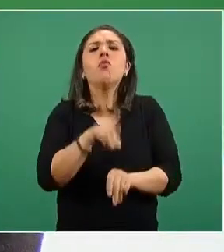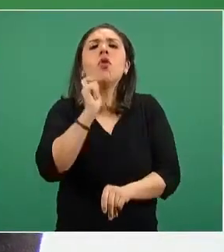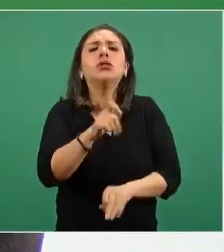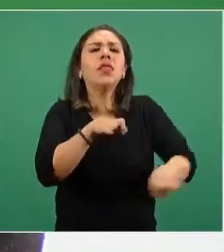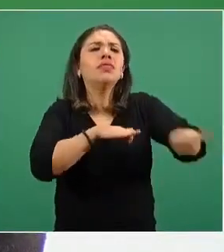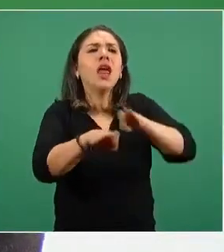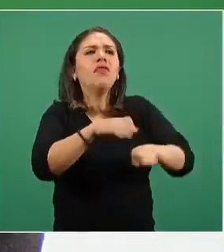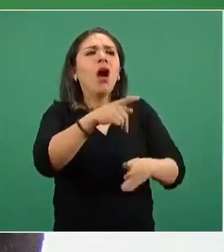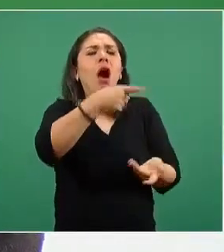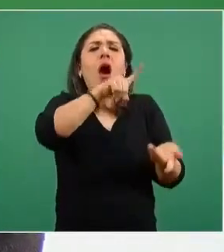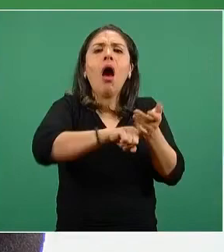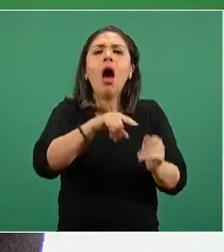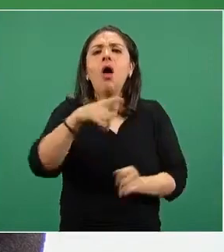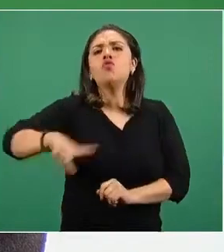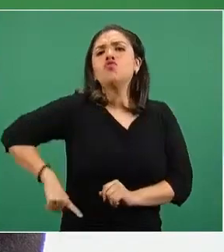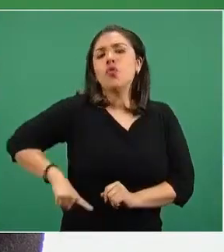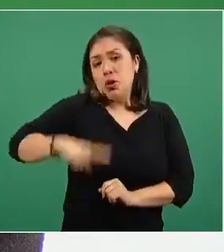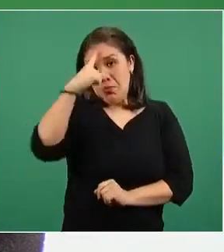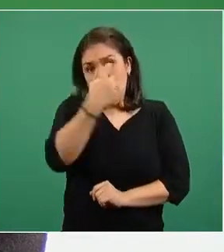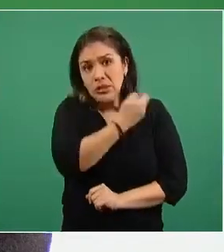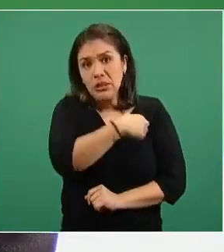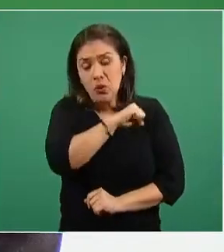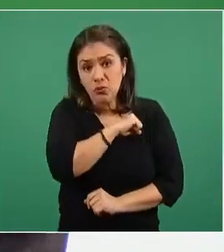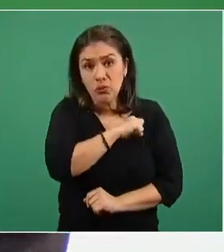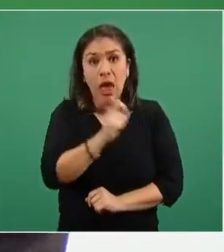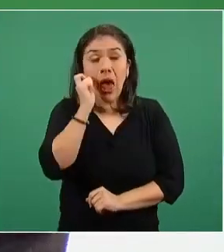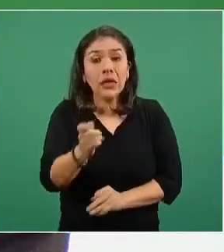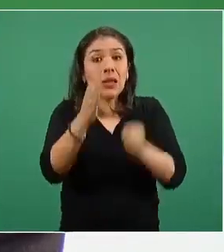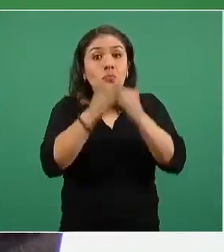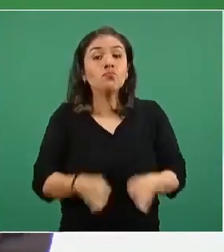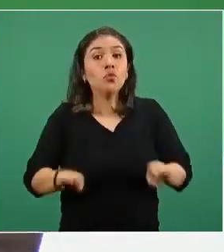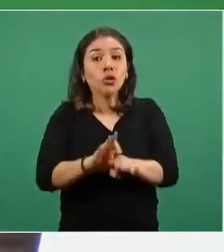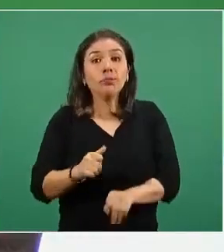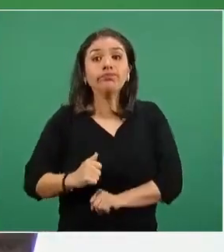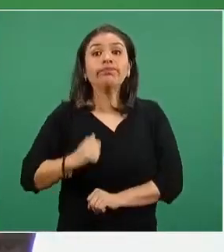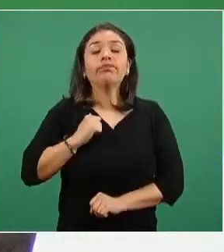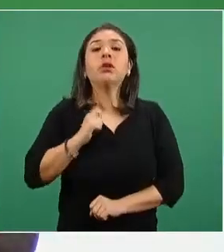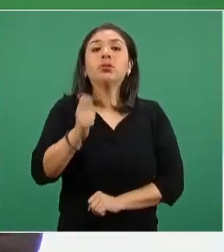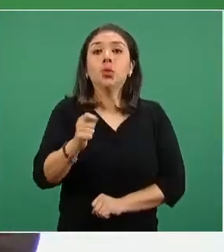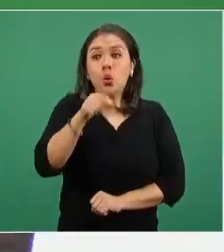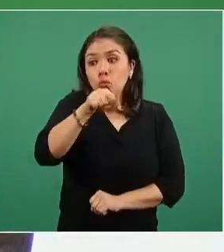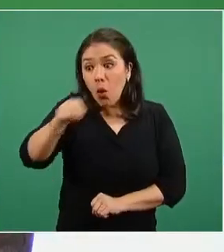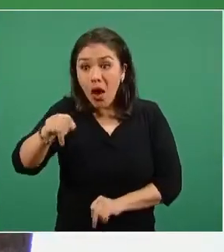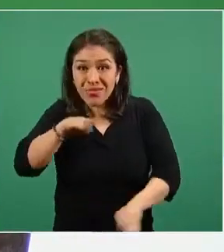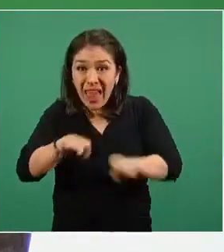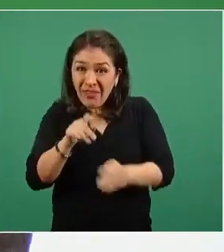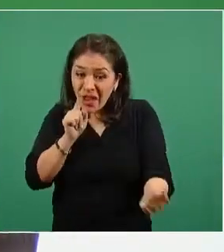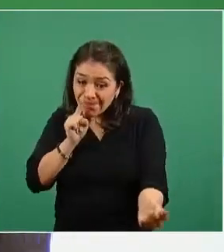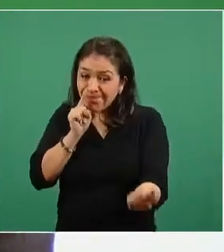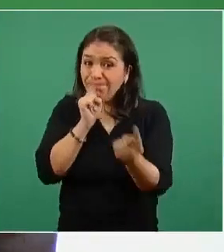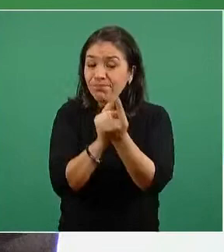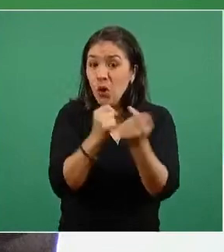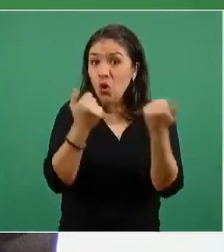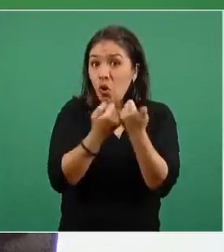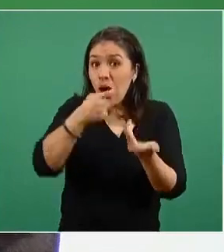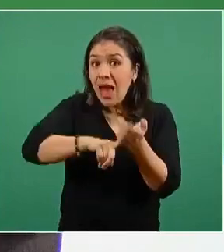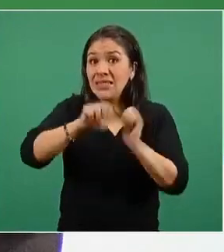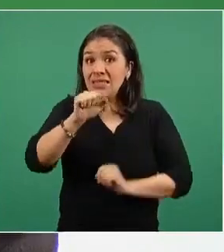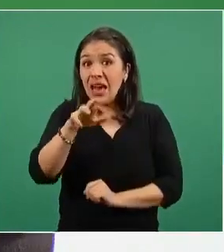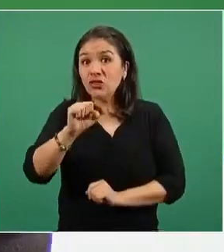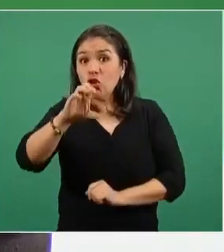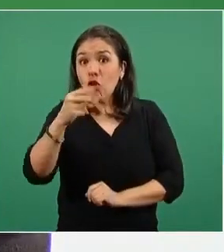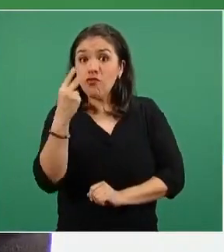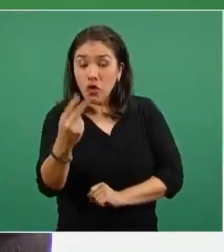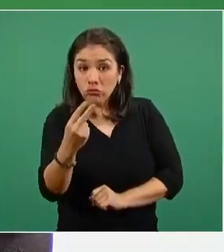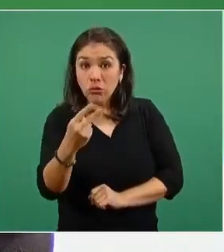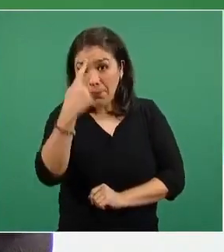en instituciones públicas de salud. Y la prioridad depende de su exposición a el virus SARS-CoV-2 en